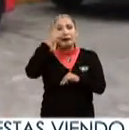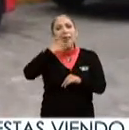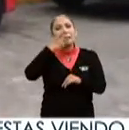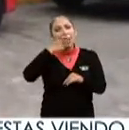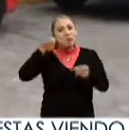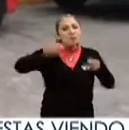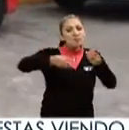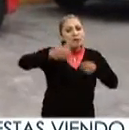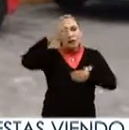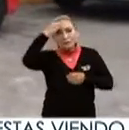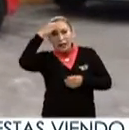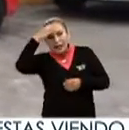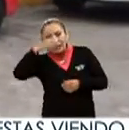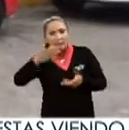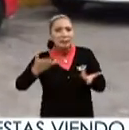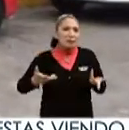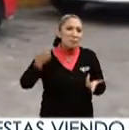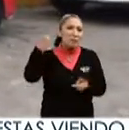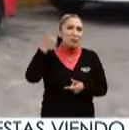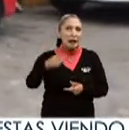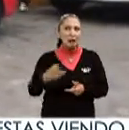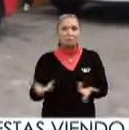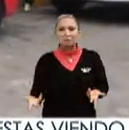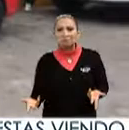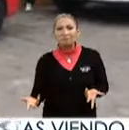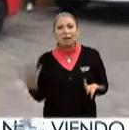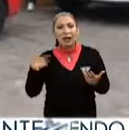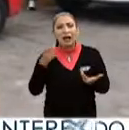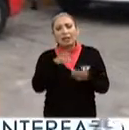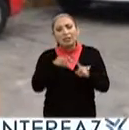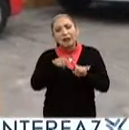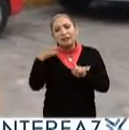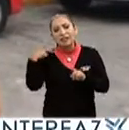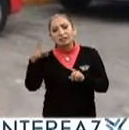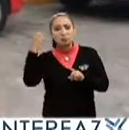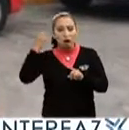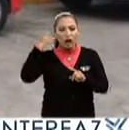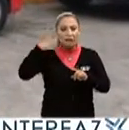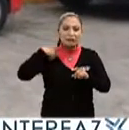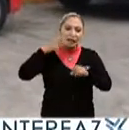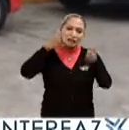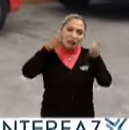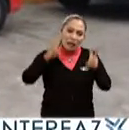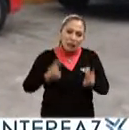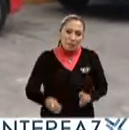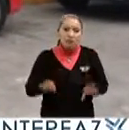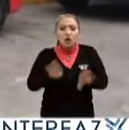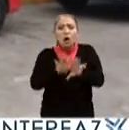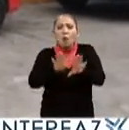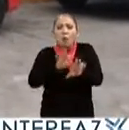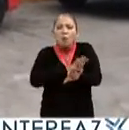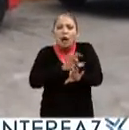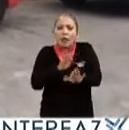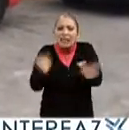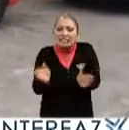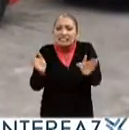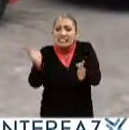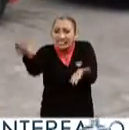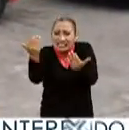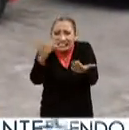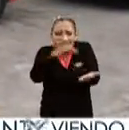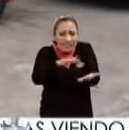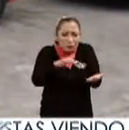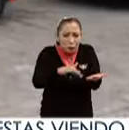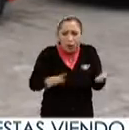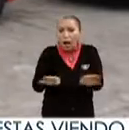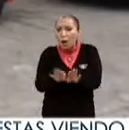hablar, compartir experiencias, para dar diferentes ponencias acerca de cómo se puede fomentar la lectura, cómo